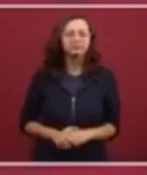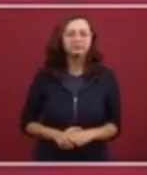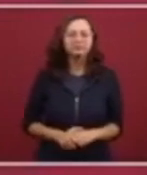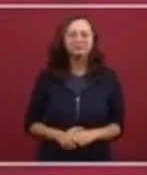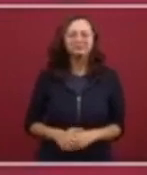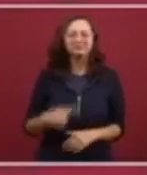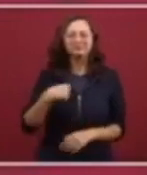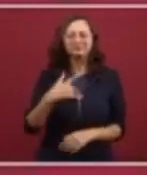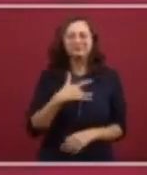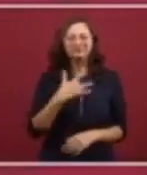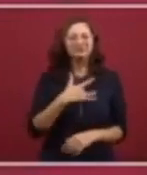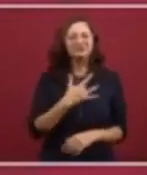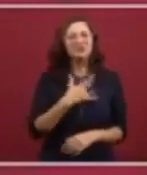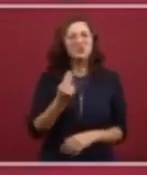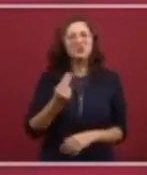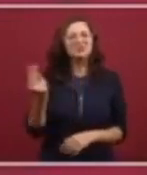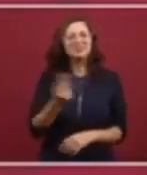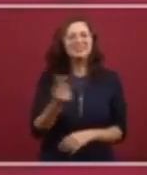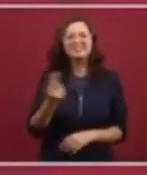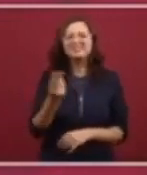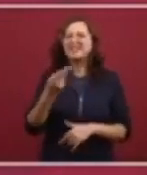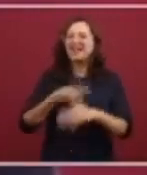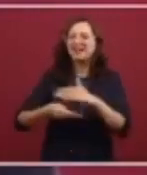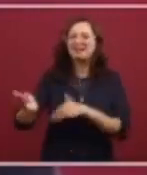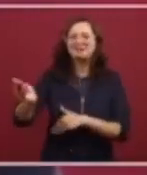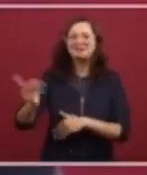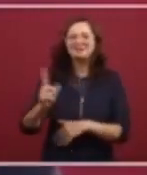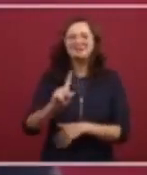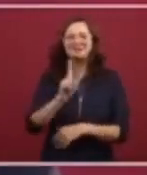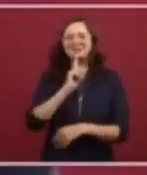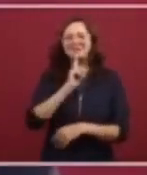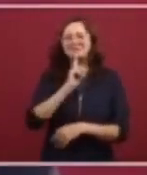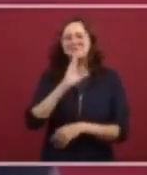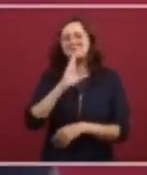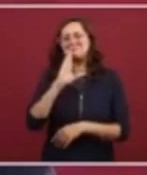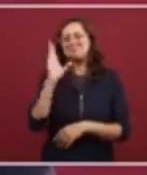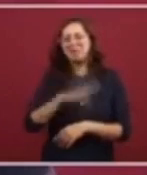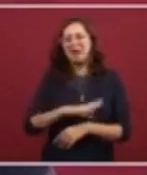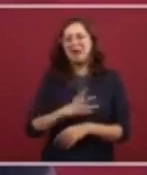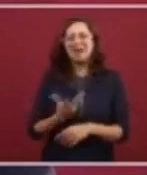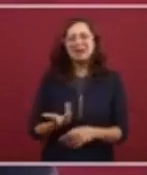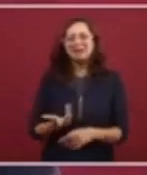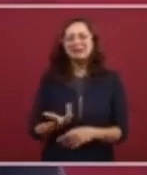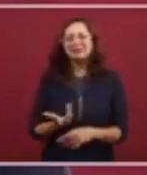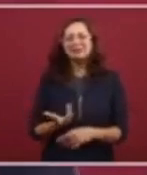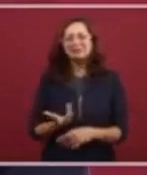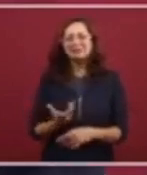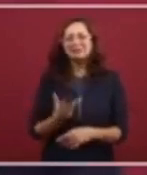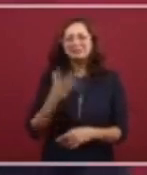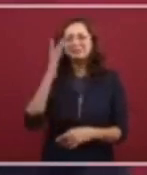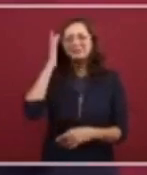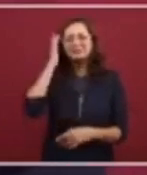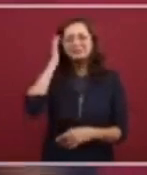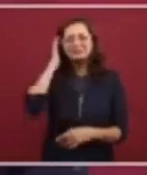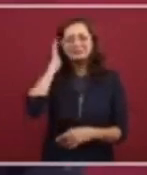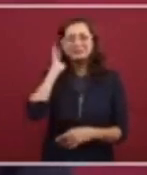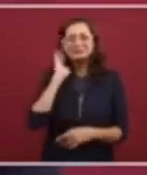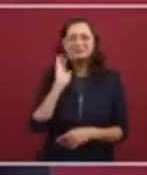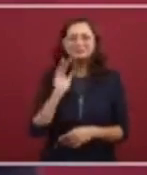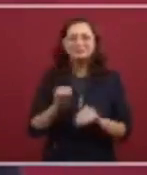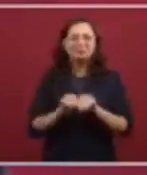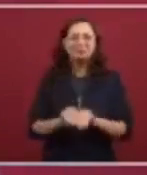me parecía este adecuado este dar a